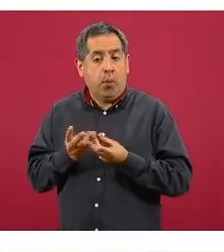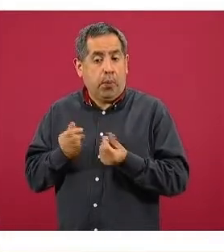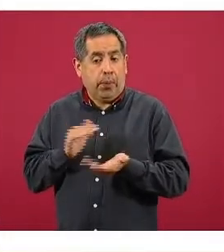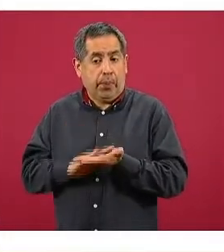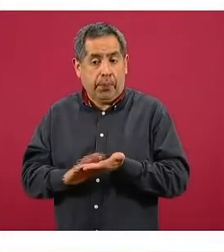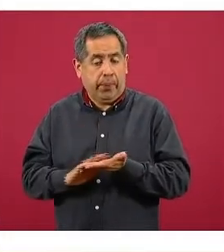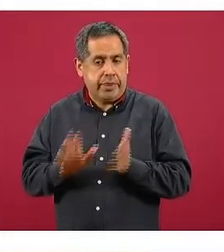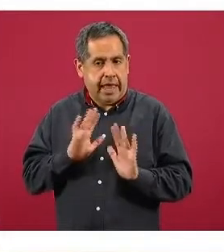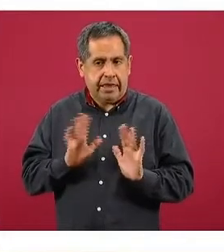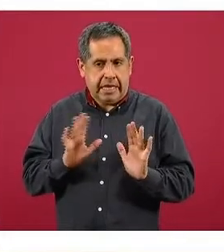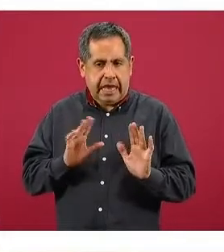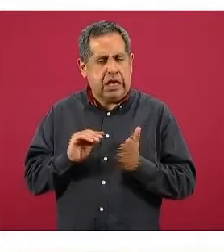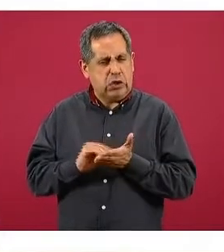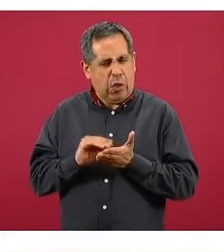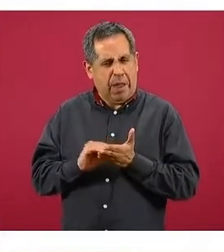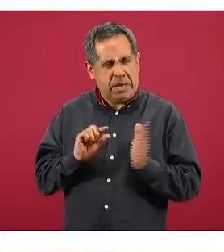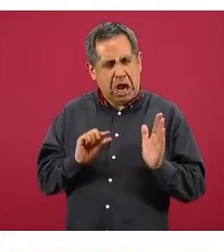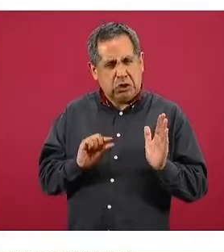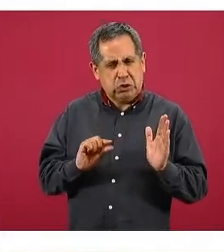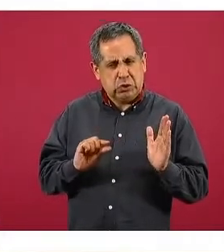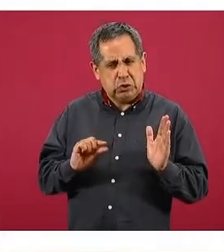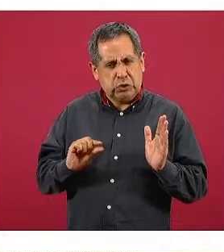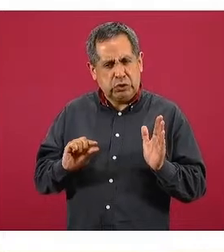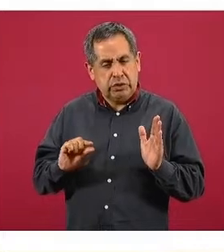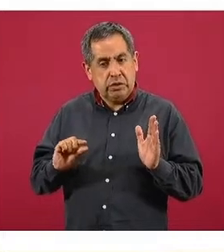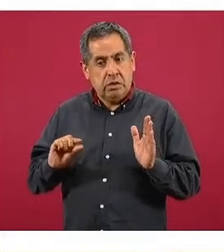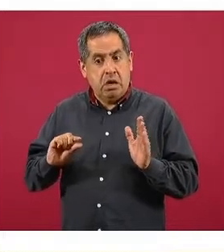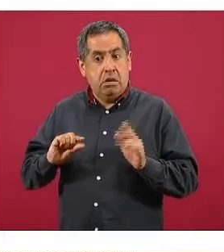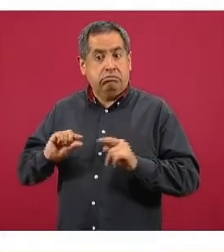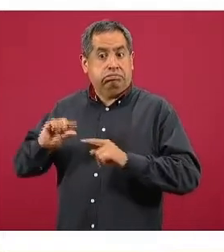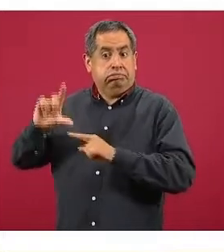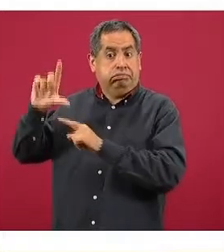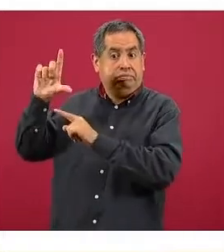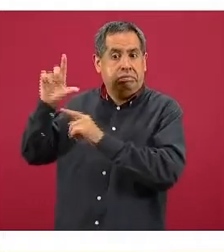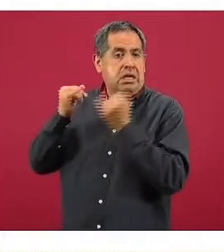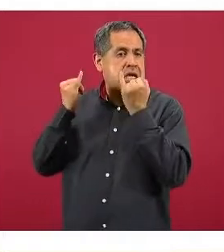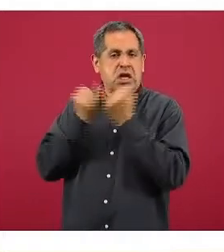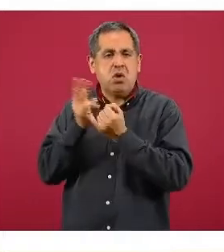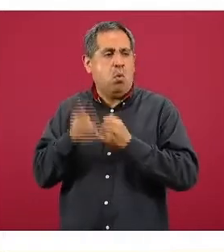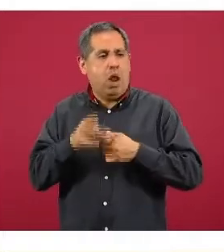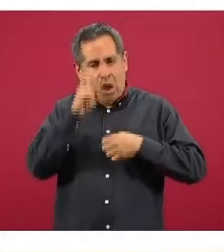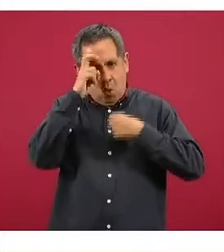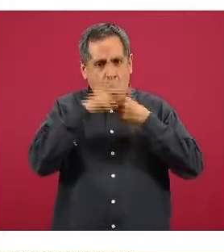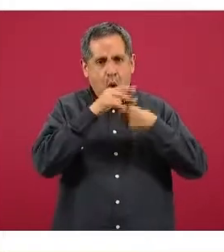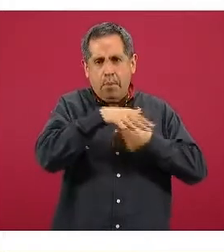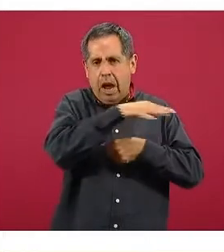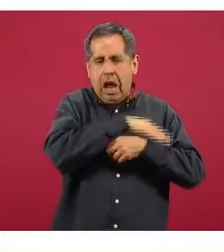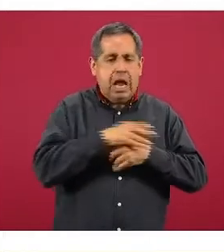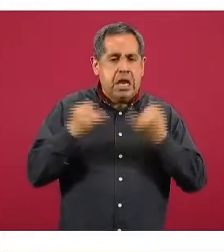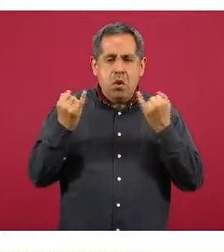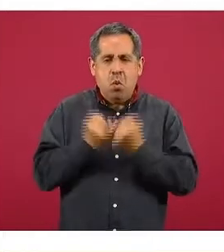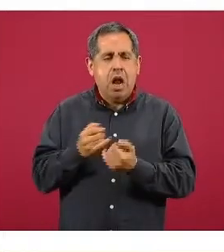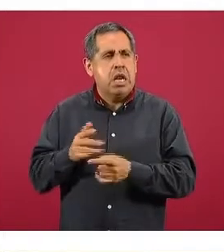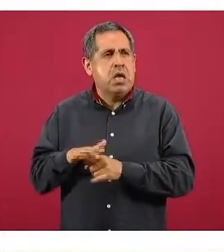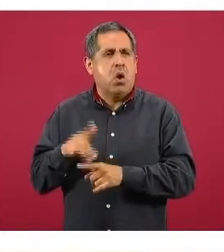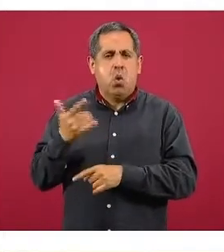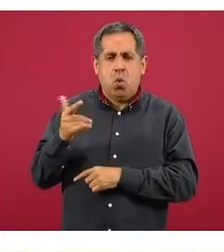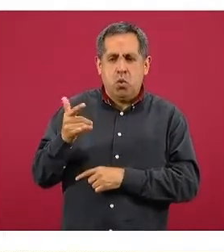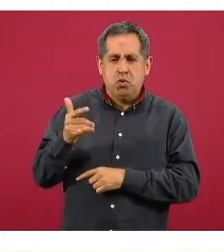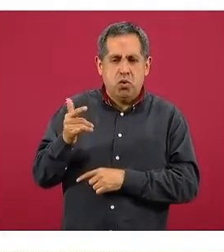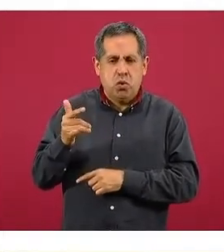epidemia, no desaparece, y semejante a Europa Occidental, tienen, aunque más temprano que Europa Occidental, a finales de